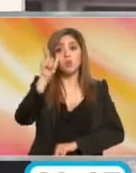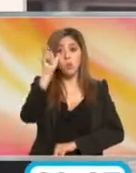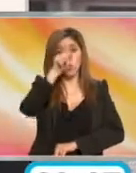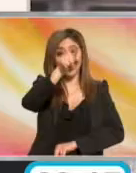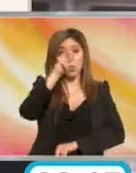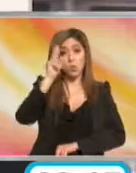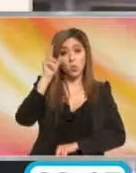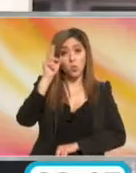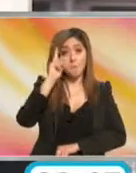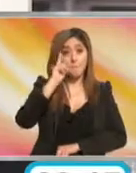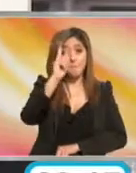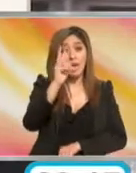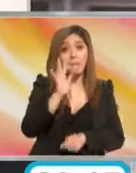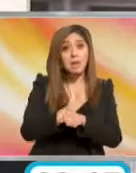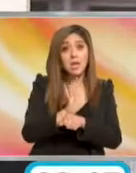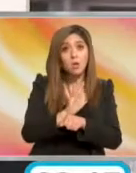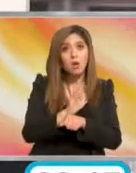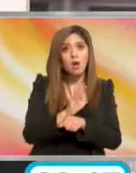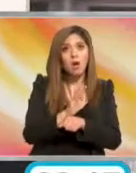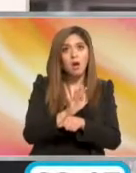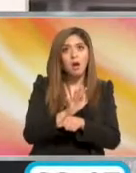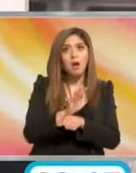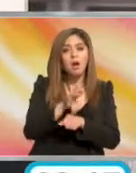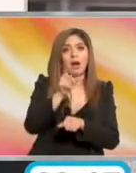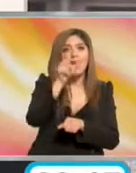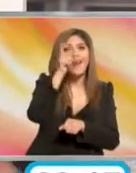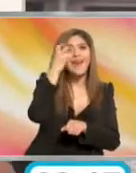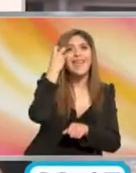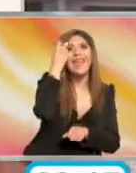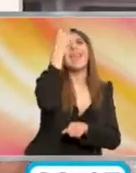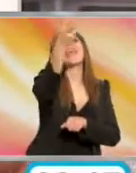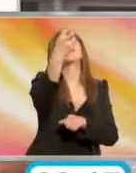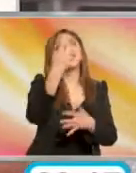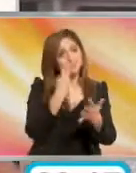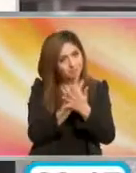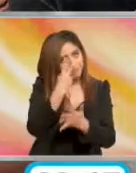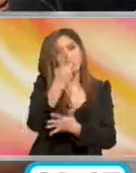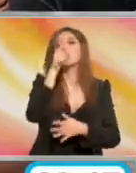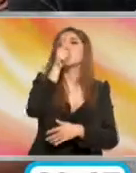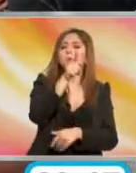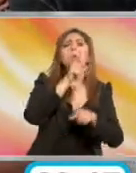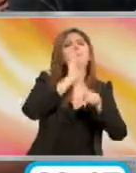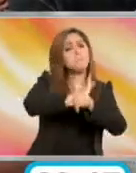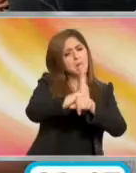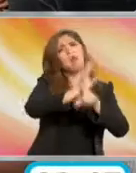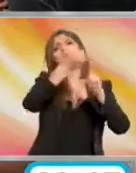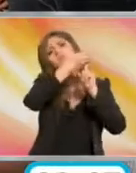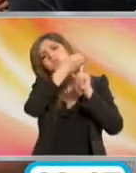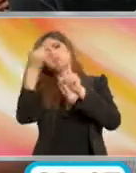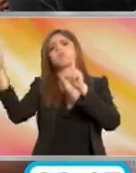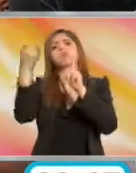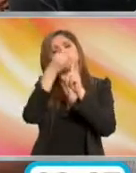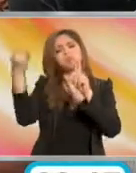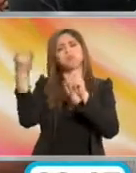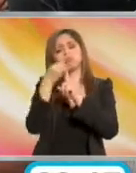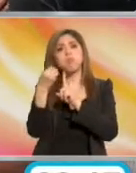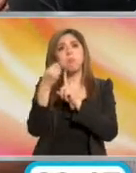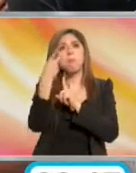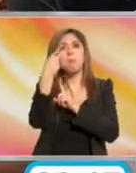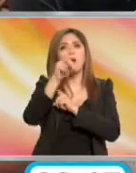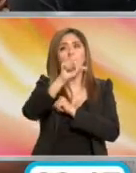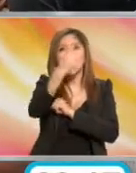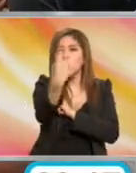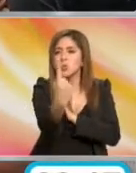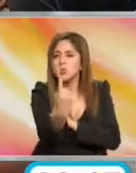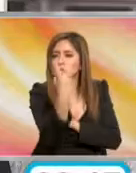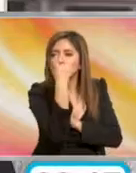van a identificar por qué escena se gana el Oscar. Ajá. O sea, sí está toda la película, hace un muy buen trabajo durante toda la película, pero hay